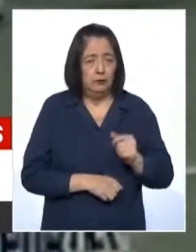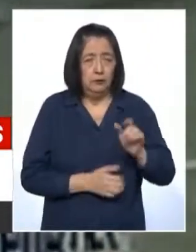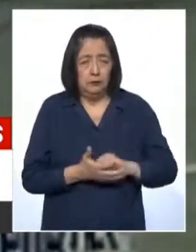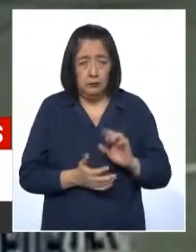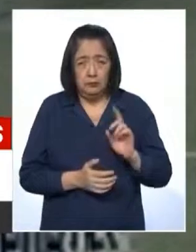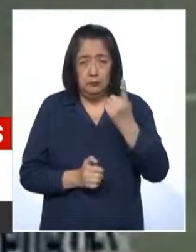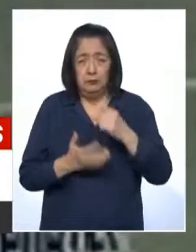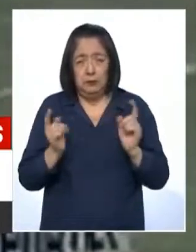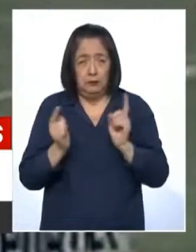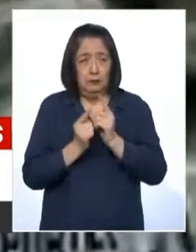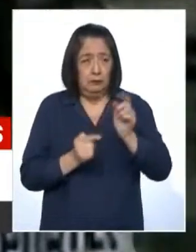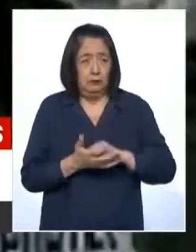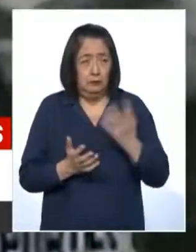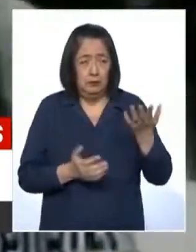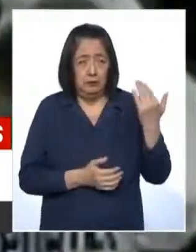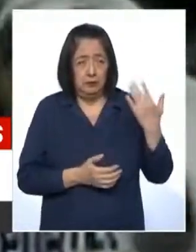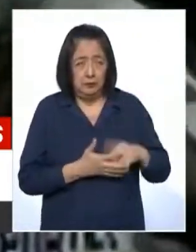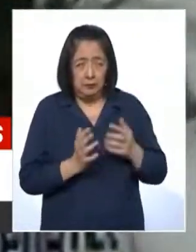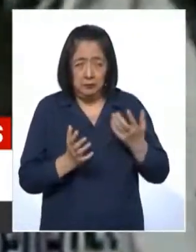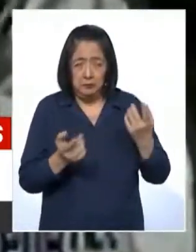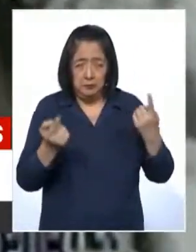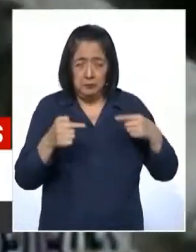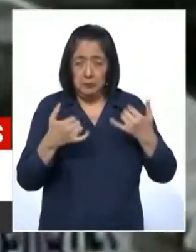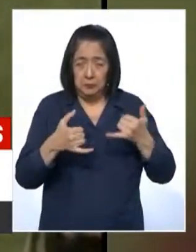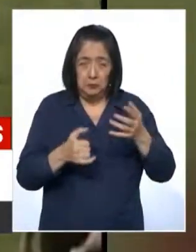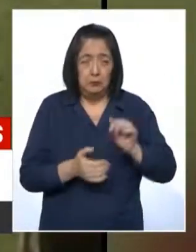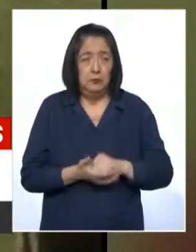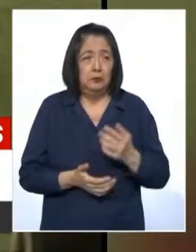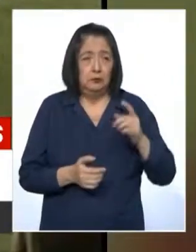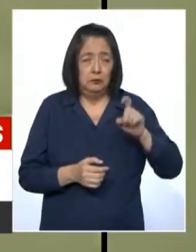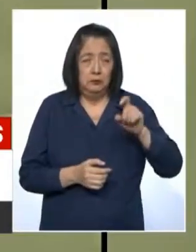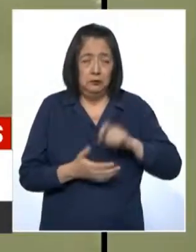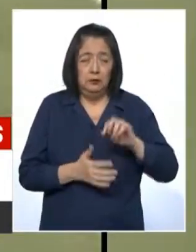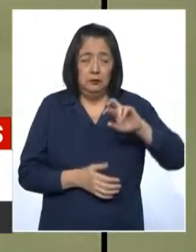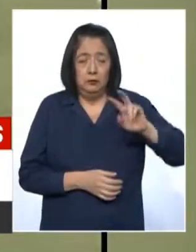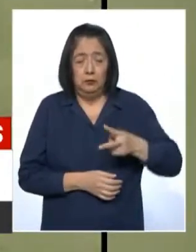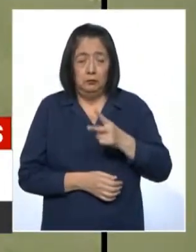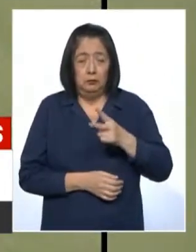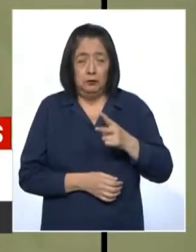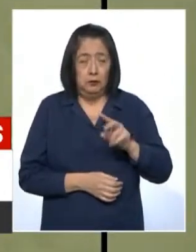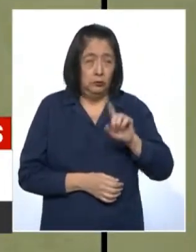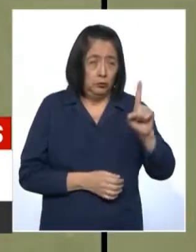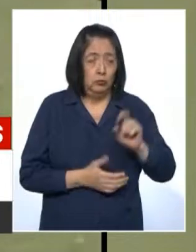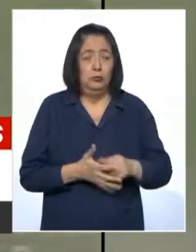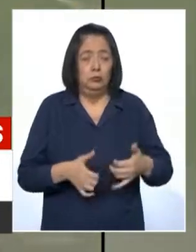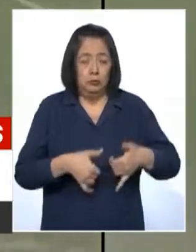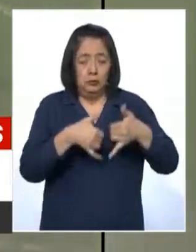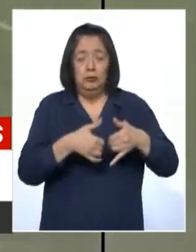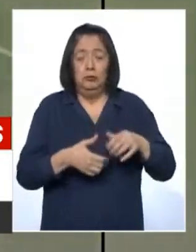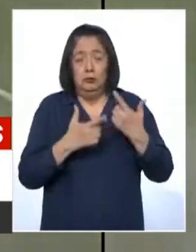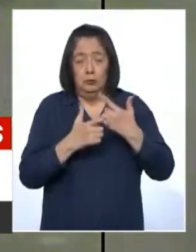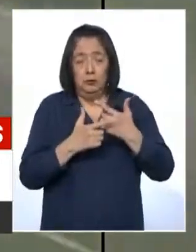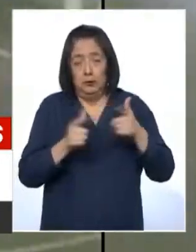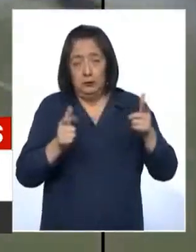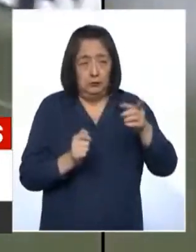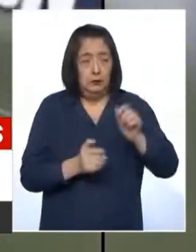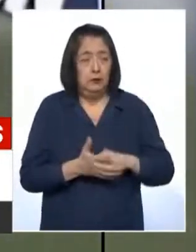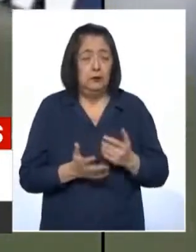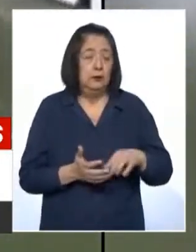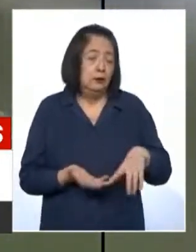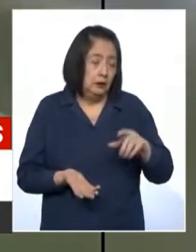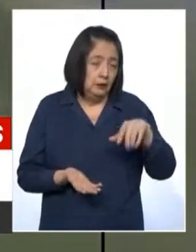equipos. Para revisar el último cruce oficial entre ambos clubes, debemos ir al 2001, en donde por Copa Libertadores, Cristal cayó tanto en Lima